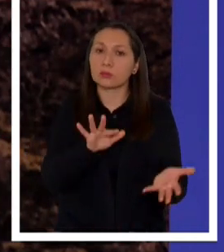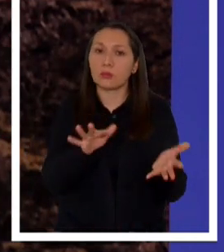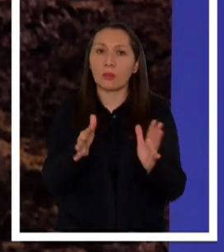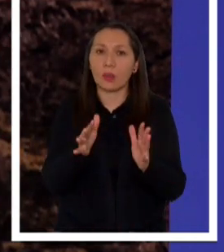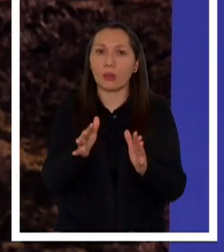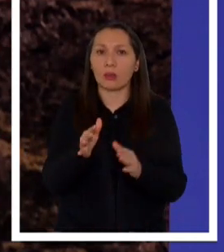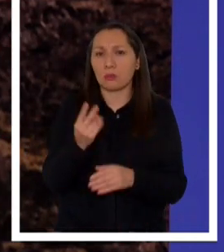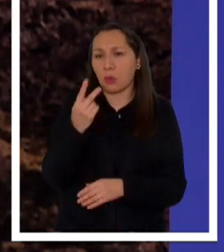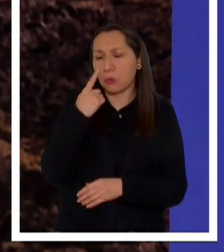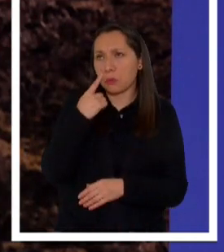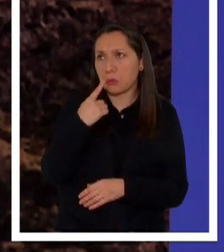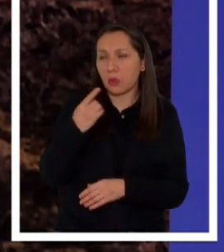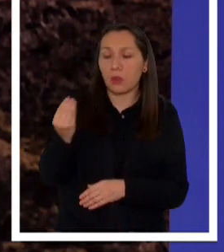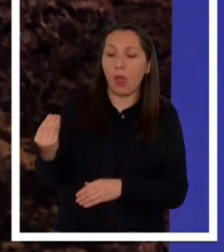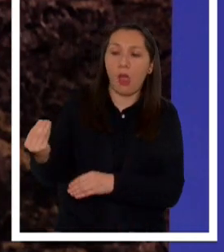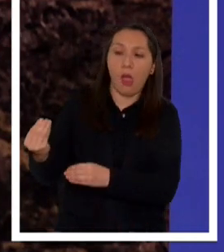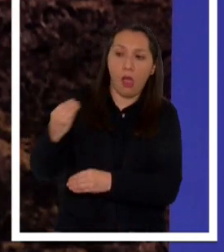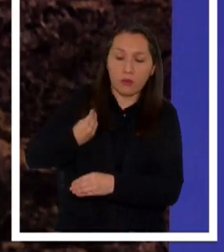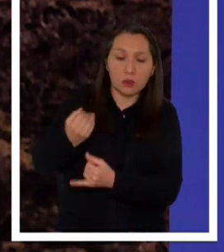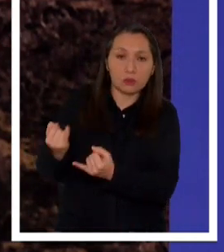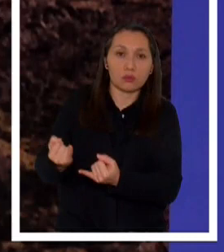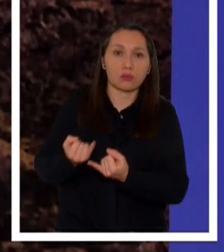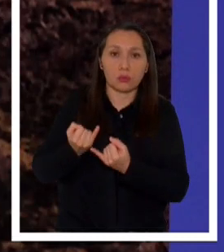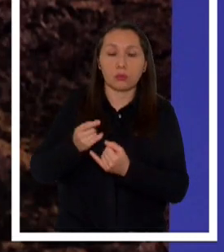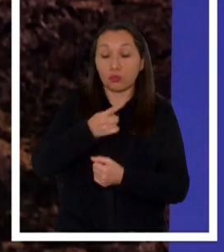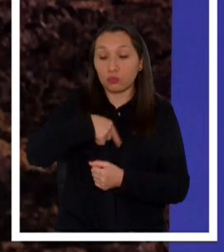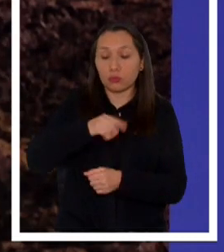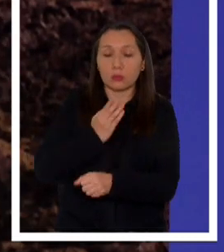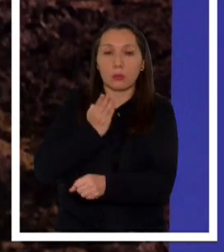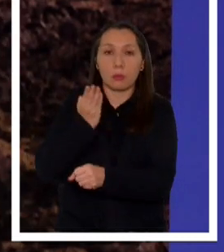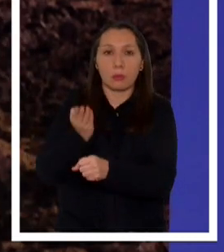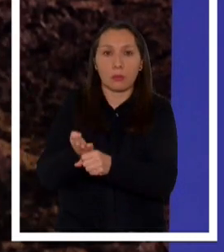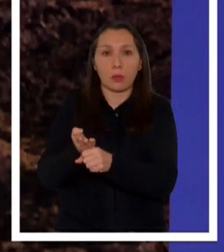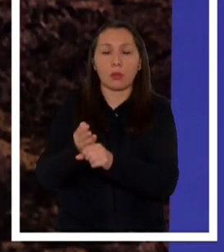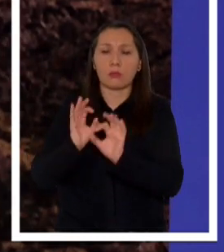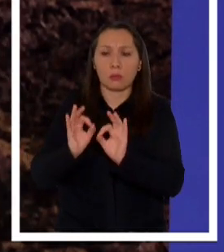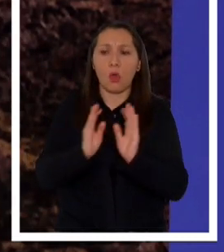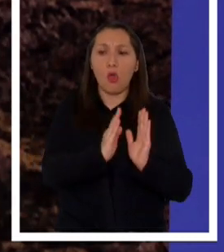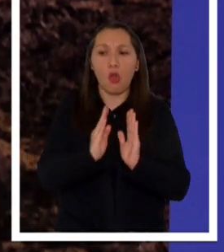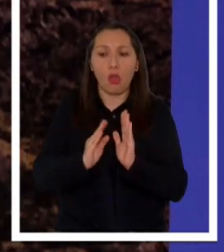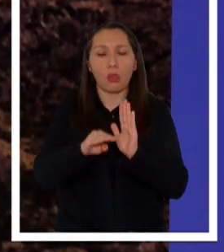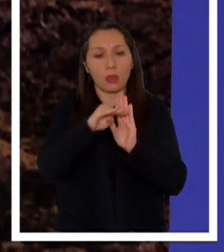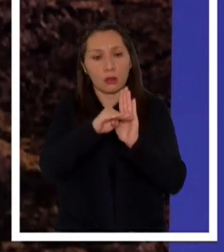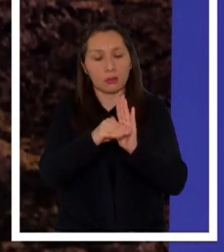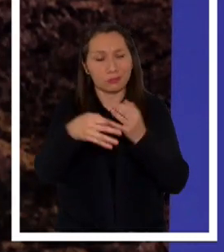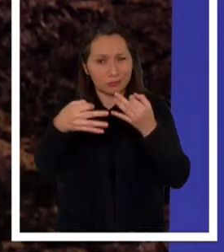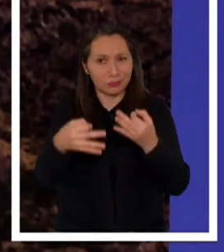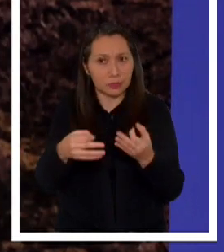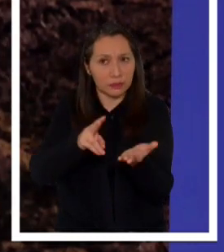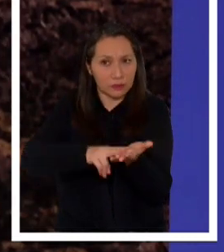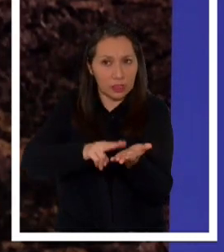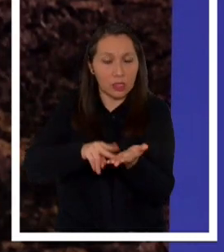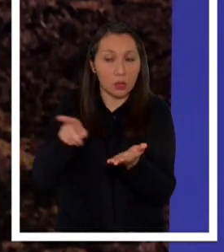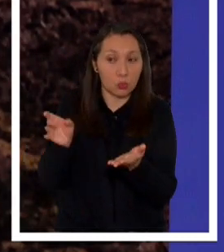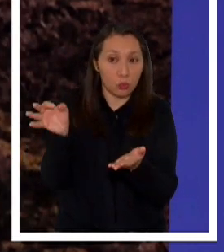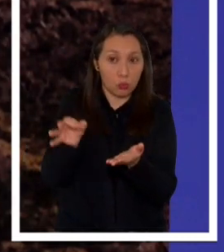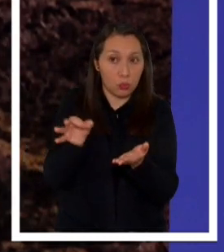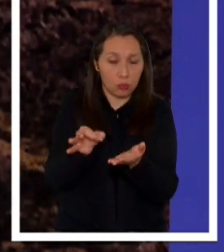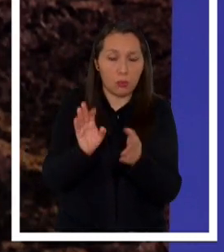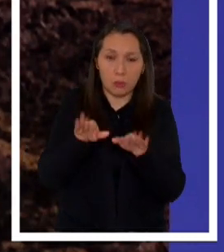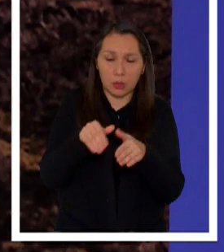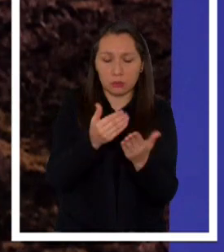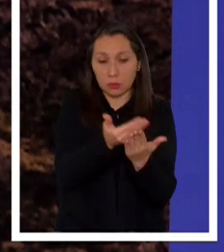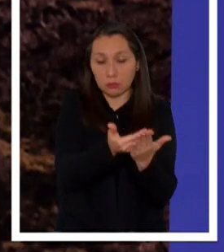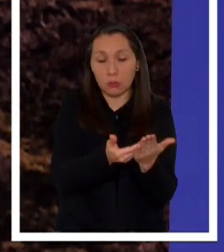hace un par de días recibimos esa información hemos pedido por los conductos regulares que nos ratifiquen todo lo que usted ha señalado